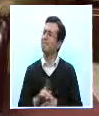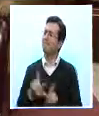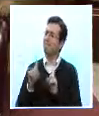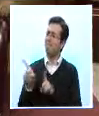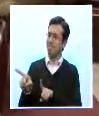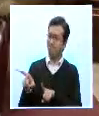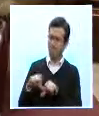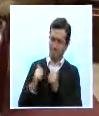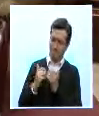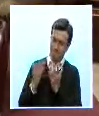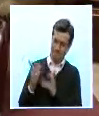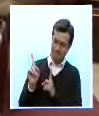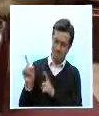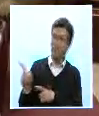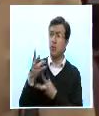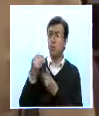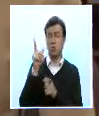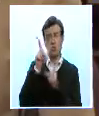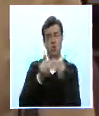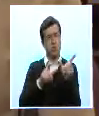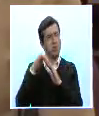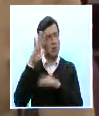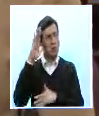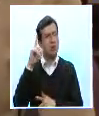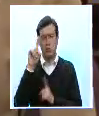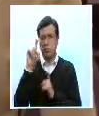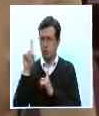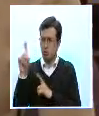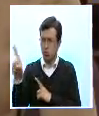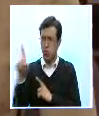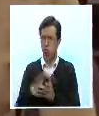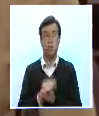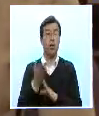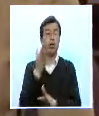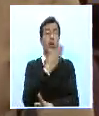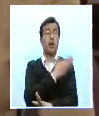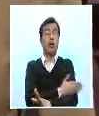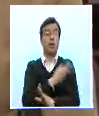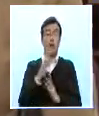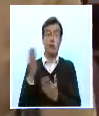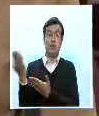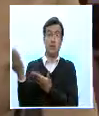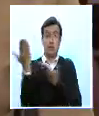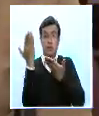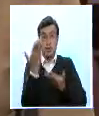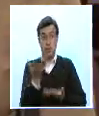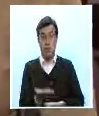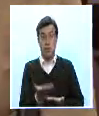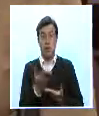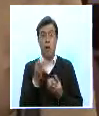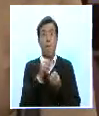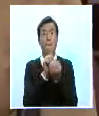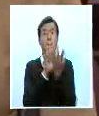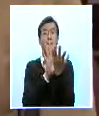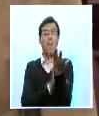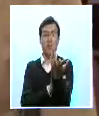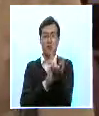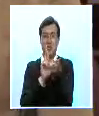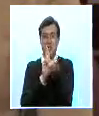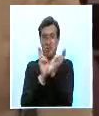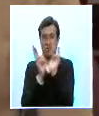pregunta que quizá muchos se hacen al menos es una pregunta que sonó mucho cuando se recibió aquí en la asamblea nacional este proyecto de reformas al código penal